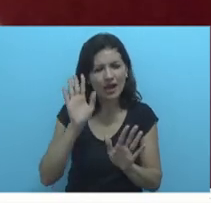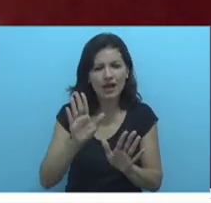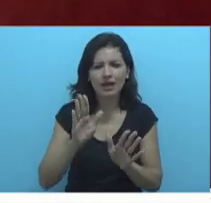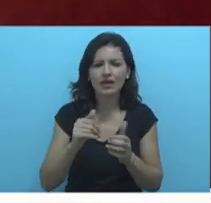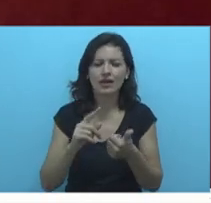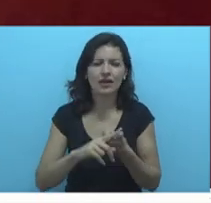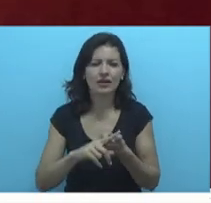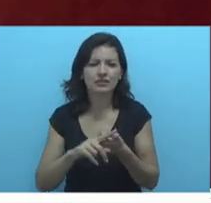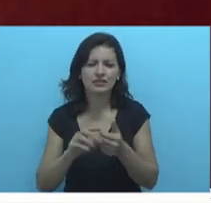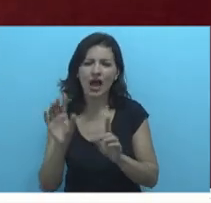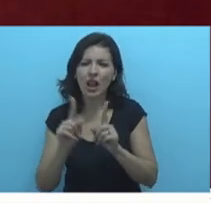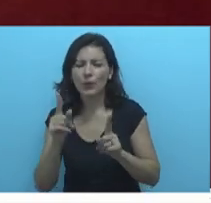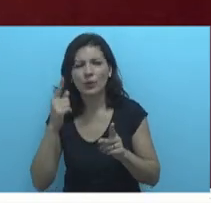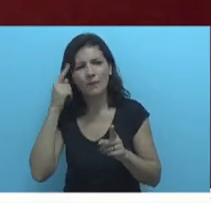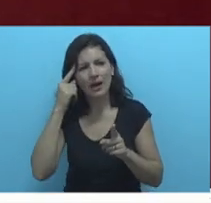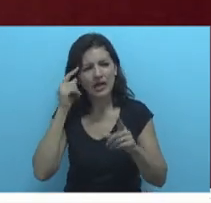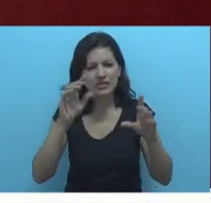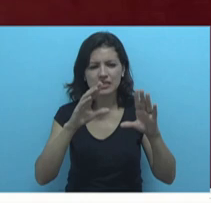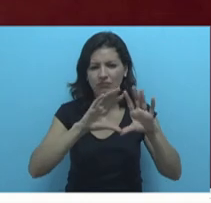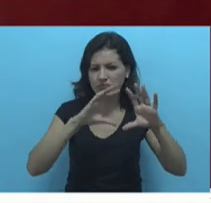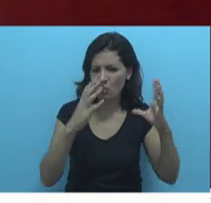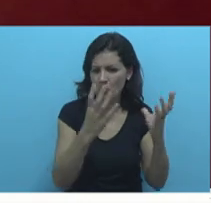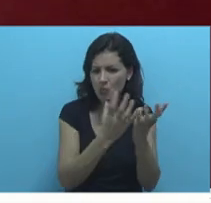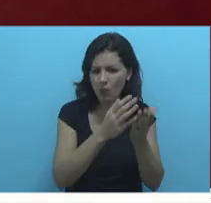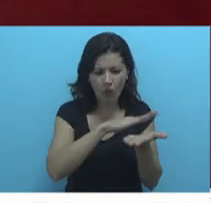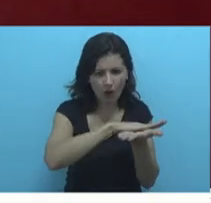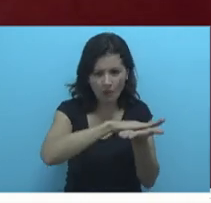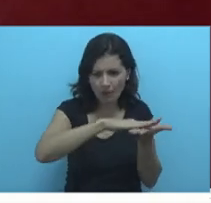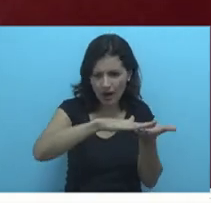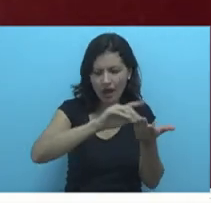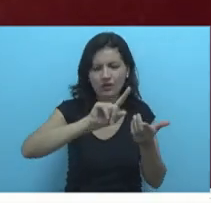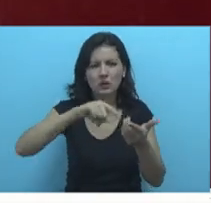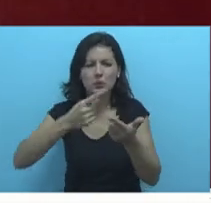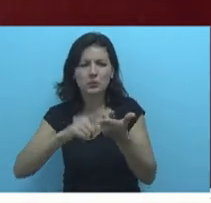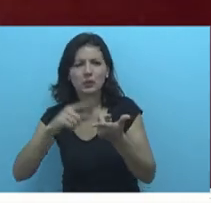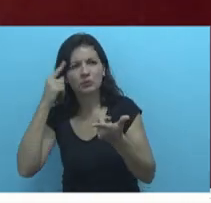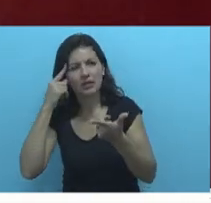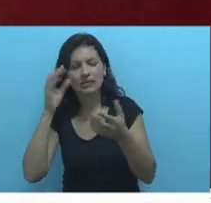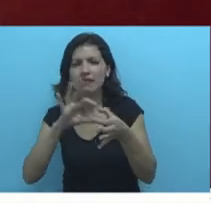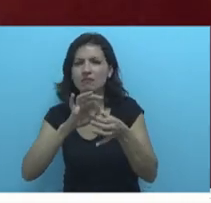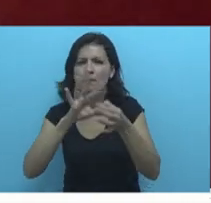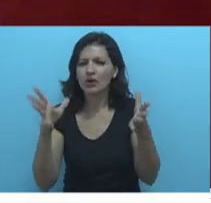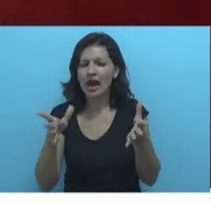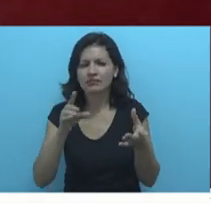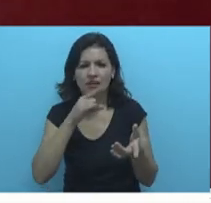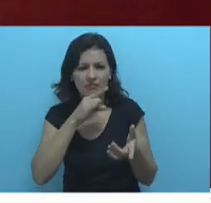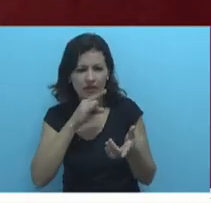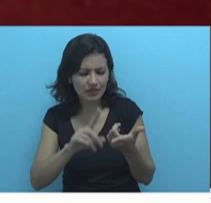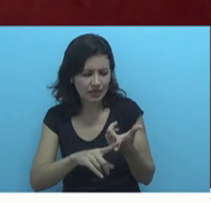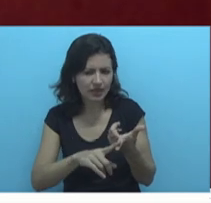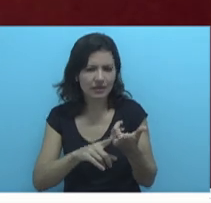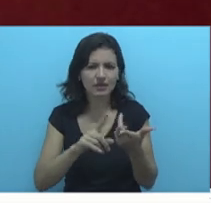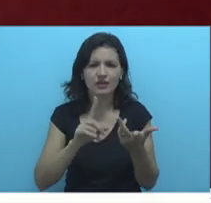que no cree en la democracia ni en el Estado porque piensa que, porque bueno, lo que puede hacer la democracia y el Estado es lo